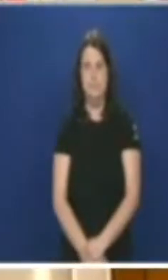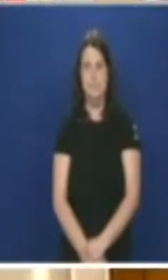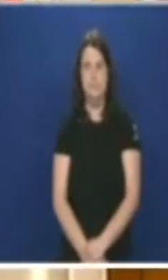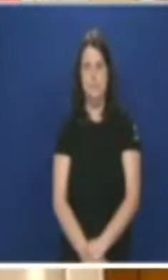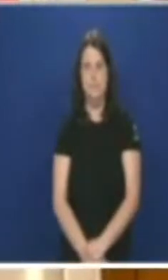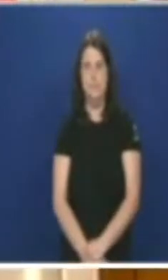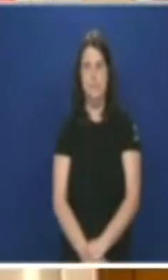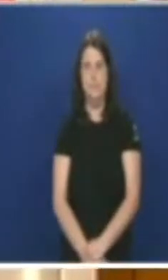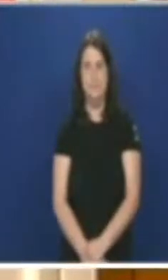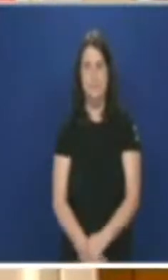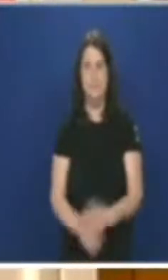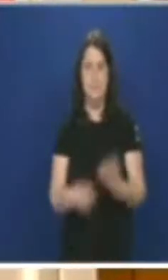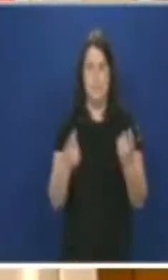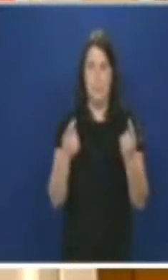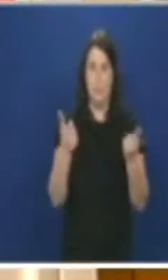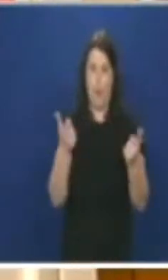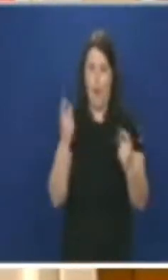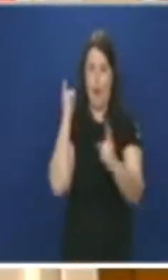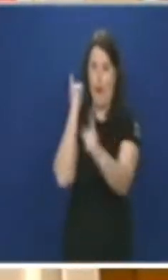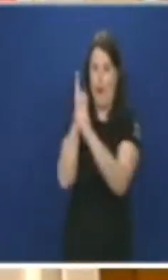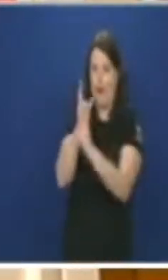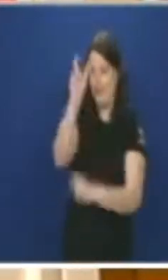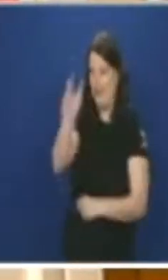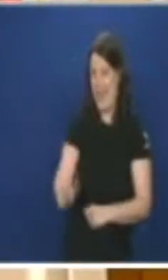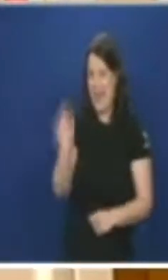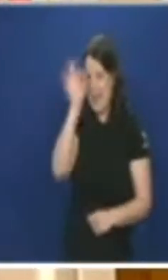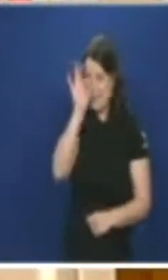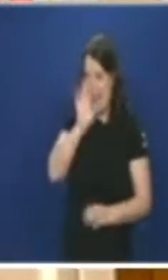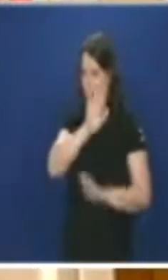Un pequeno sabotaxe a Castelao, pero bueno.